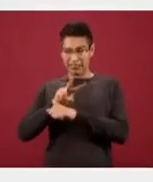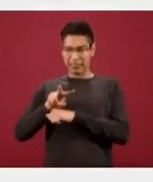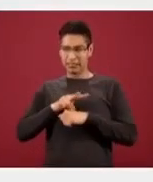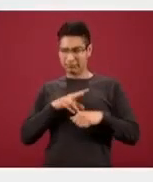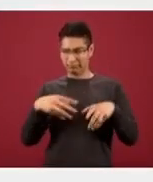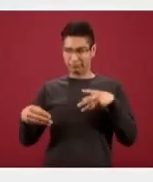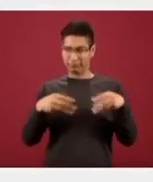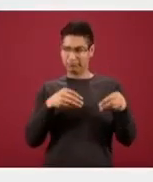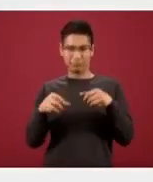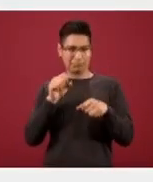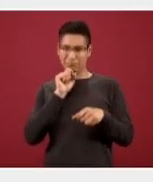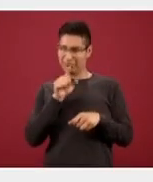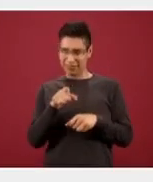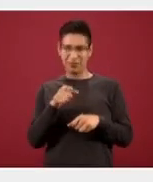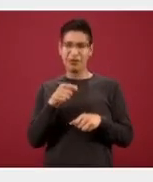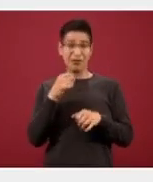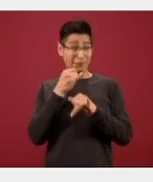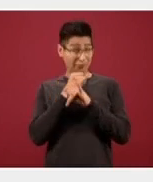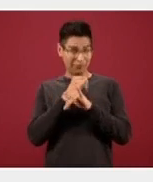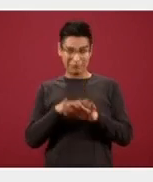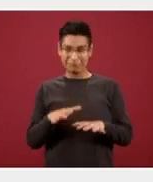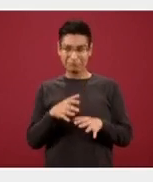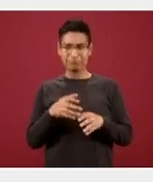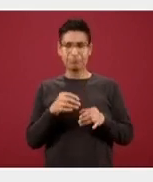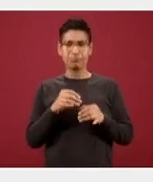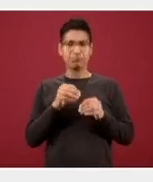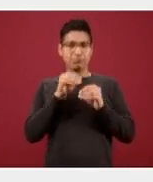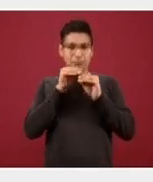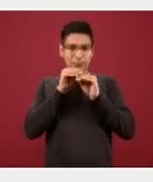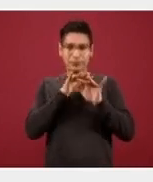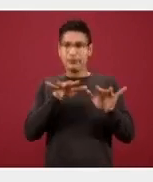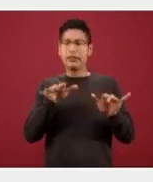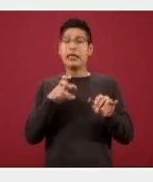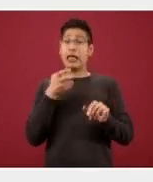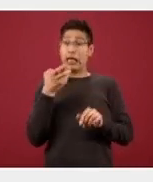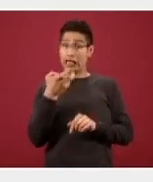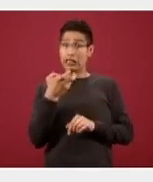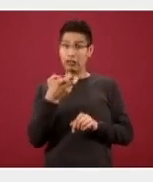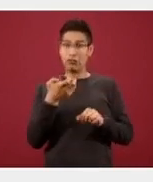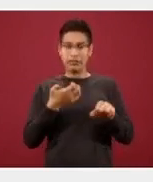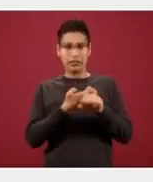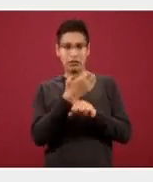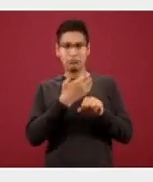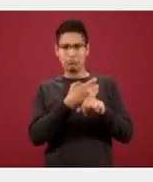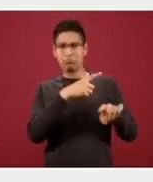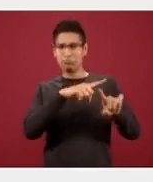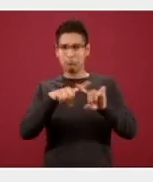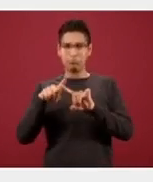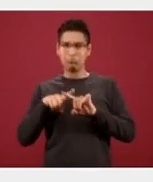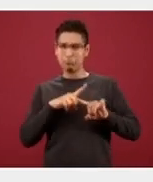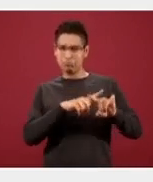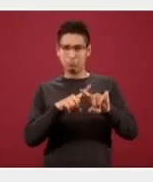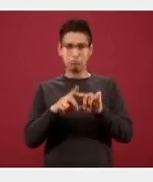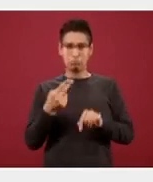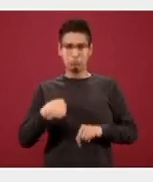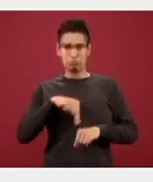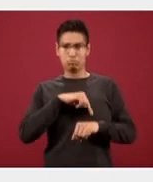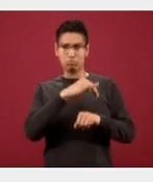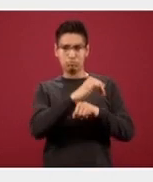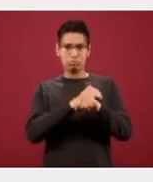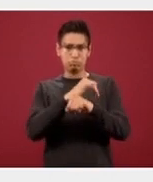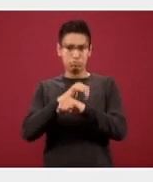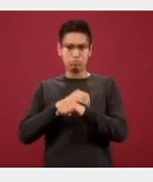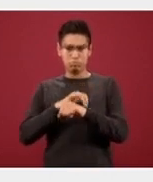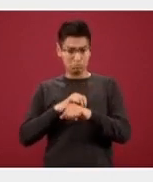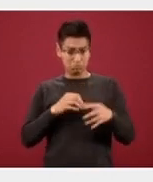que nuevamente pues es una red de todos los estados a partir de la cual nosotros vamos